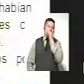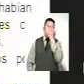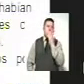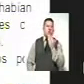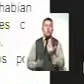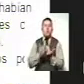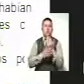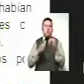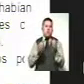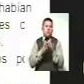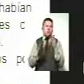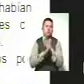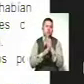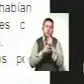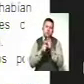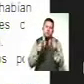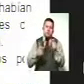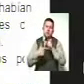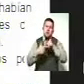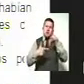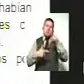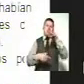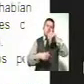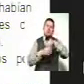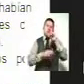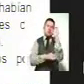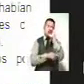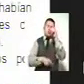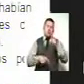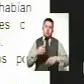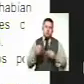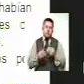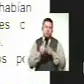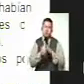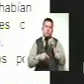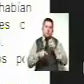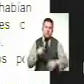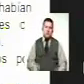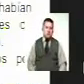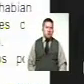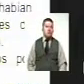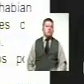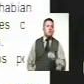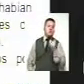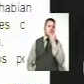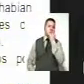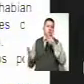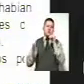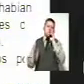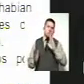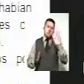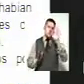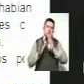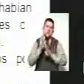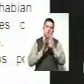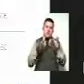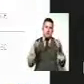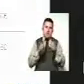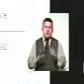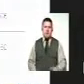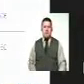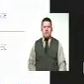más actualizadas, problema enorme de indicadores que tenemos en Colombia, no podemos hacerle seguimiento. Y vamos a ver qué pasó en el Plan Nacional de Desarrollo.